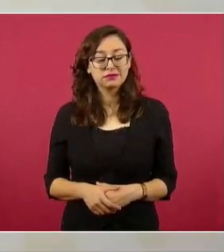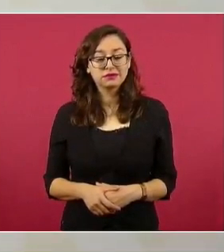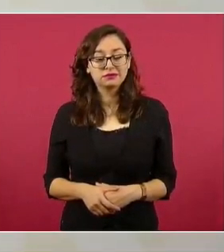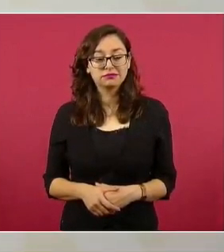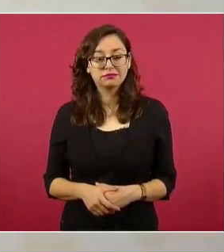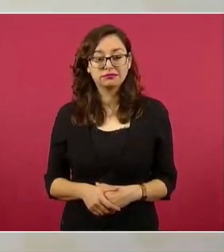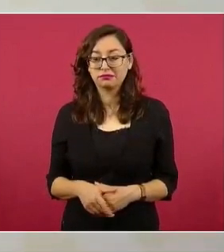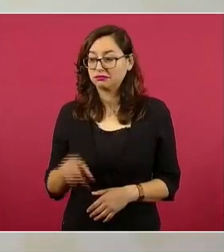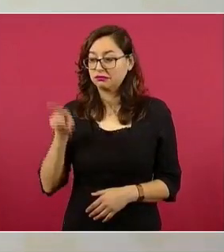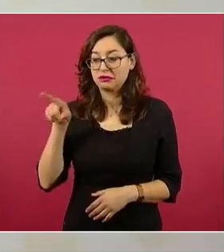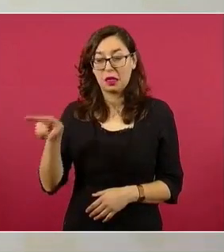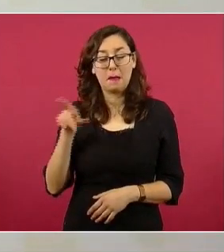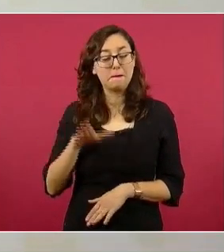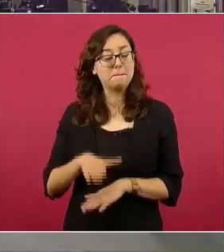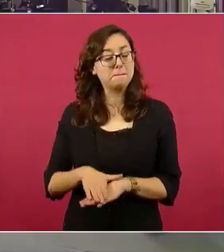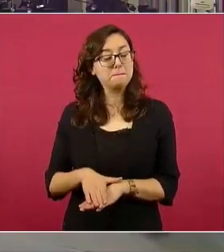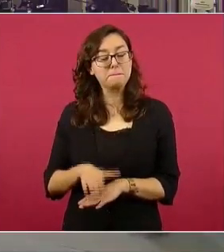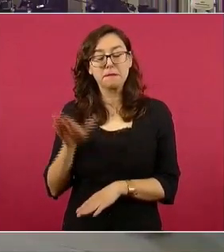de Rusia.